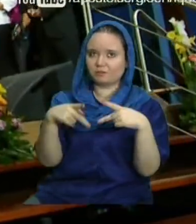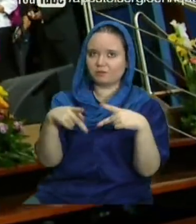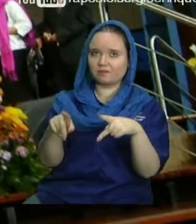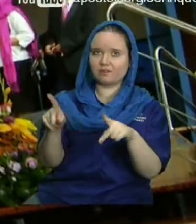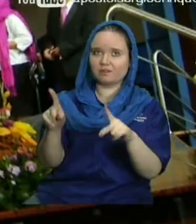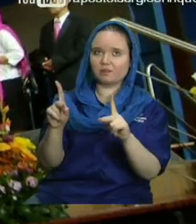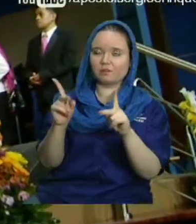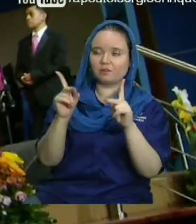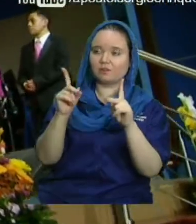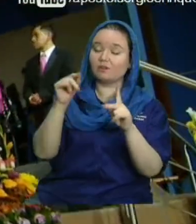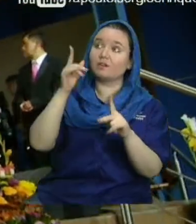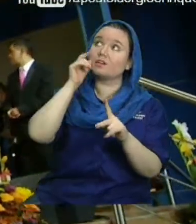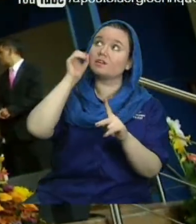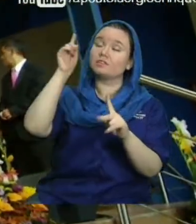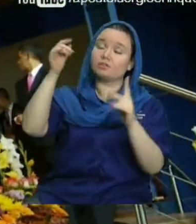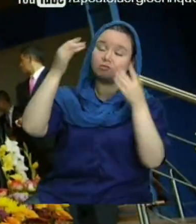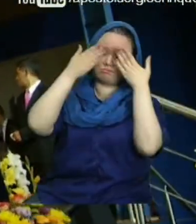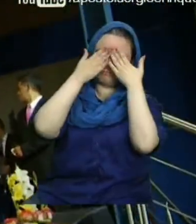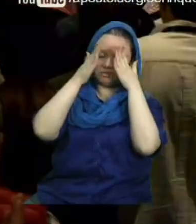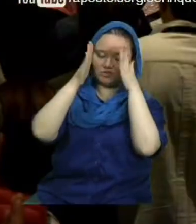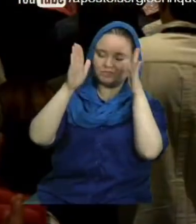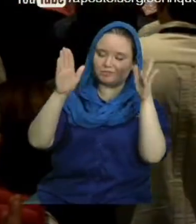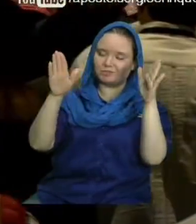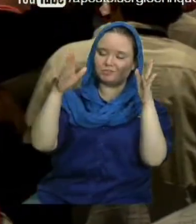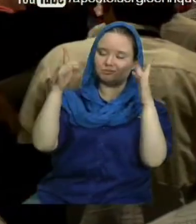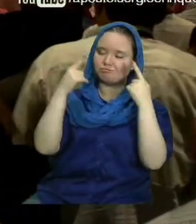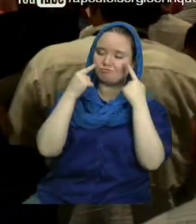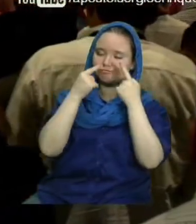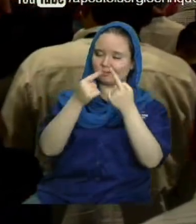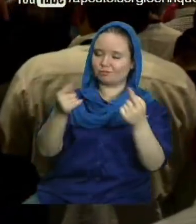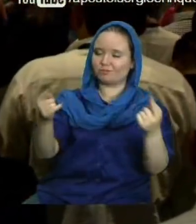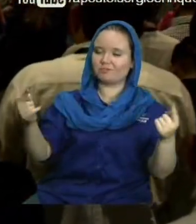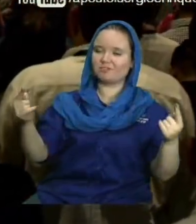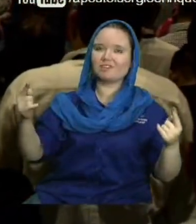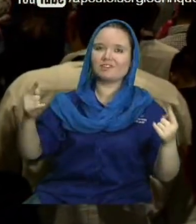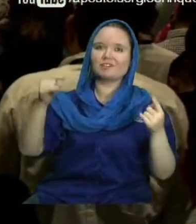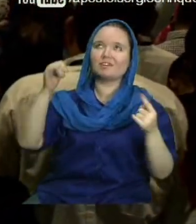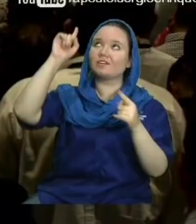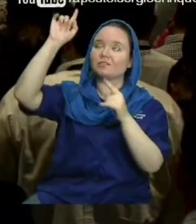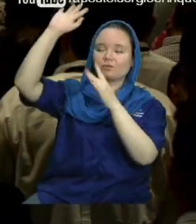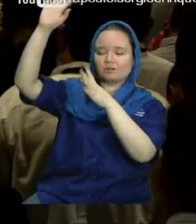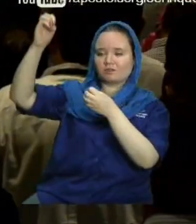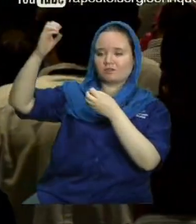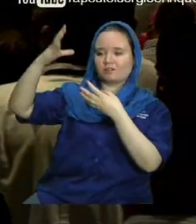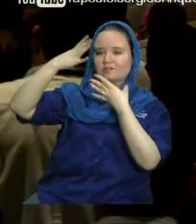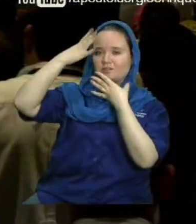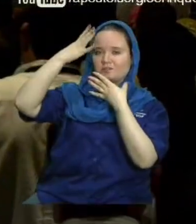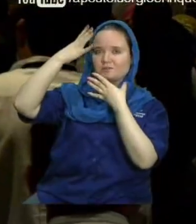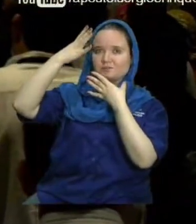y que se abra ante nuestros ojos esta abundante revelación